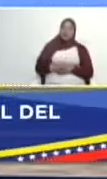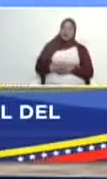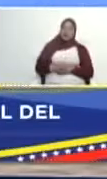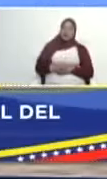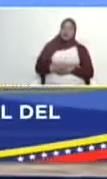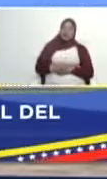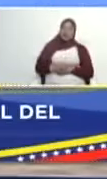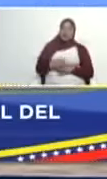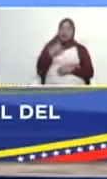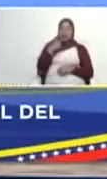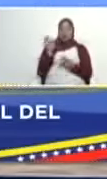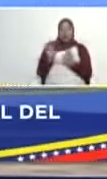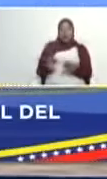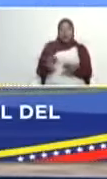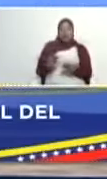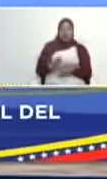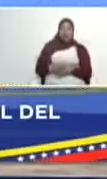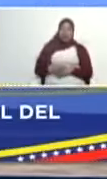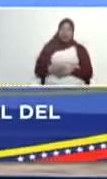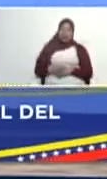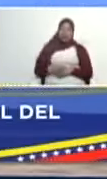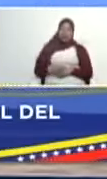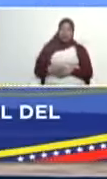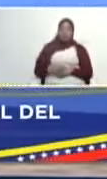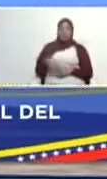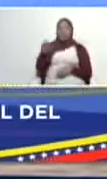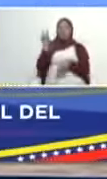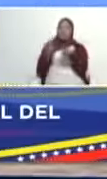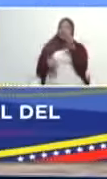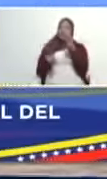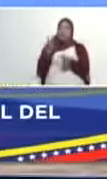¿verdad? La recreación.